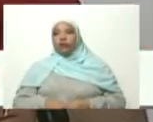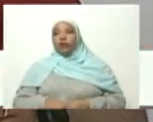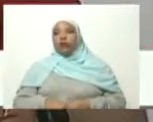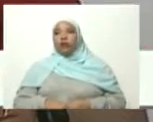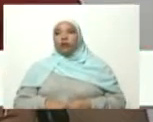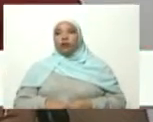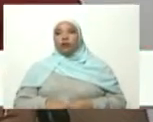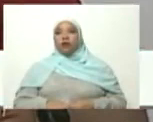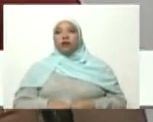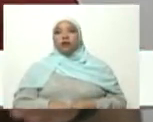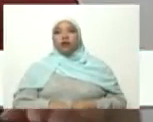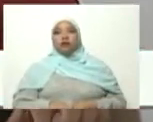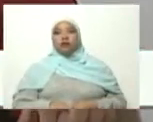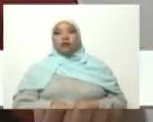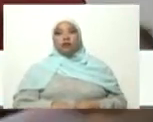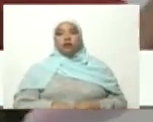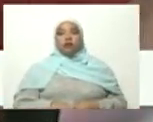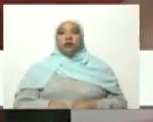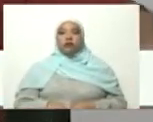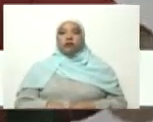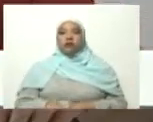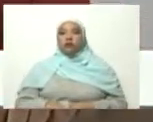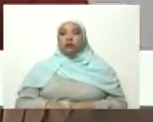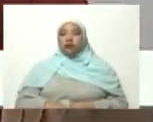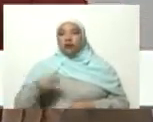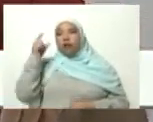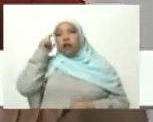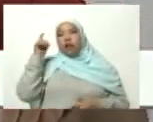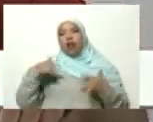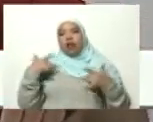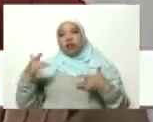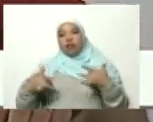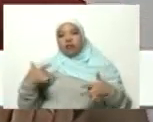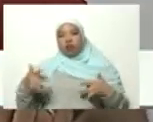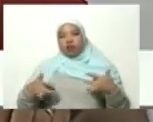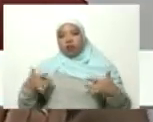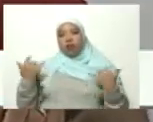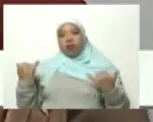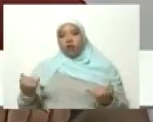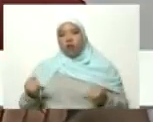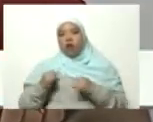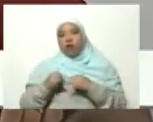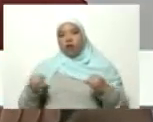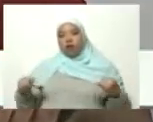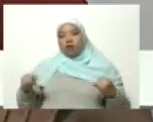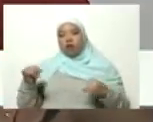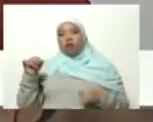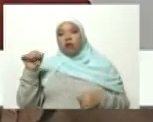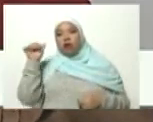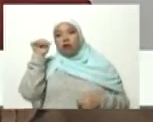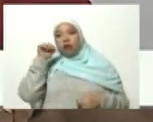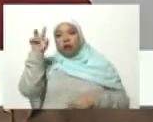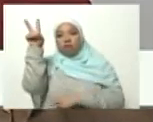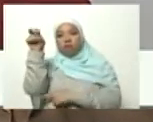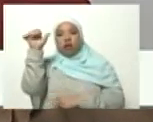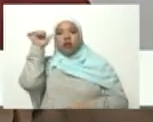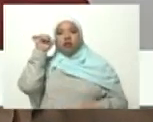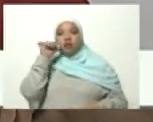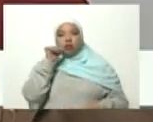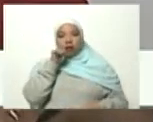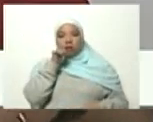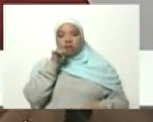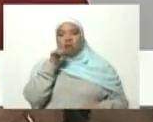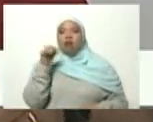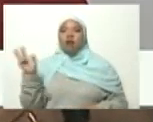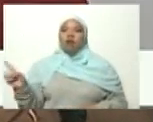El día... Nosotros tenemos unas actividades pendientes muy importantes. Viernes y sábado se reúne aquí en Venezuela